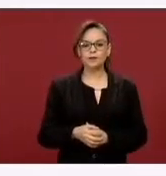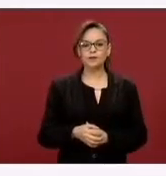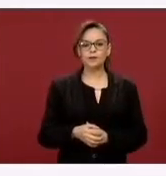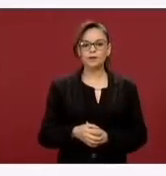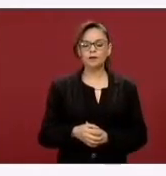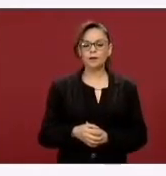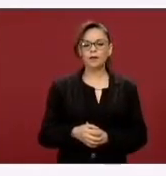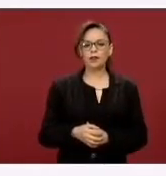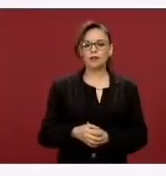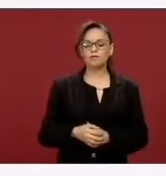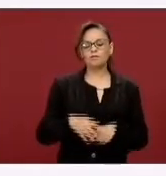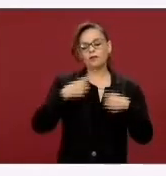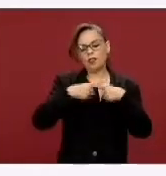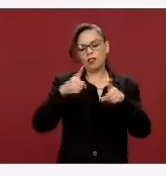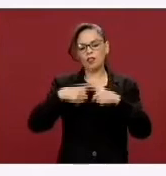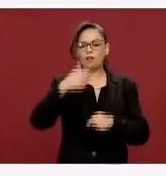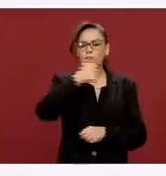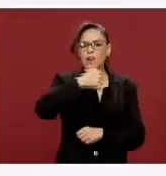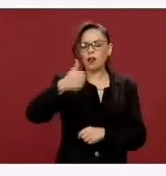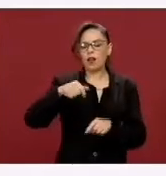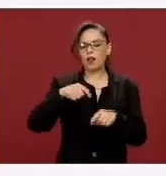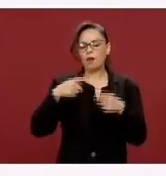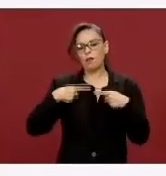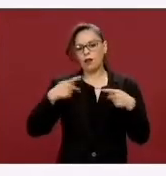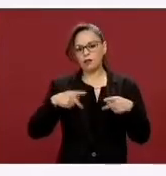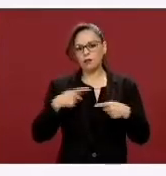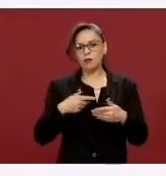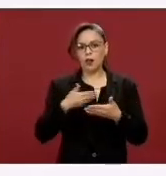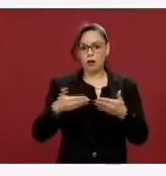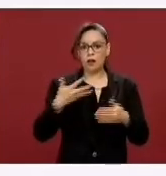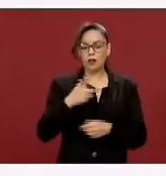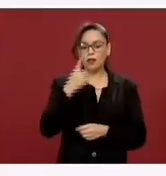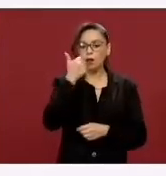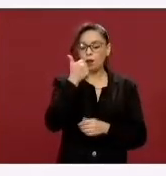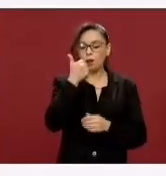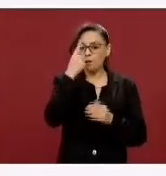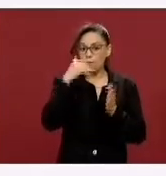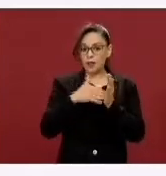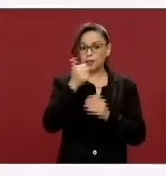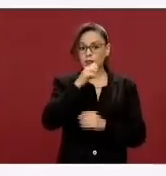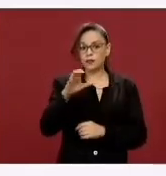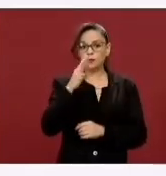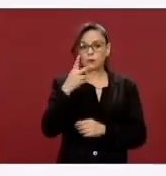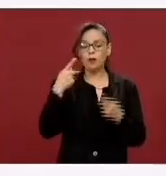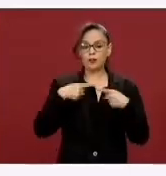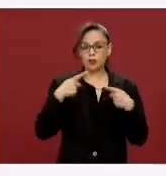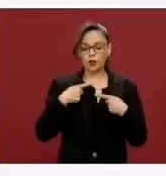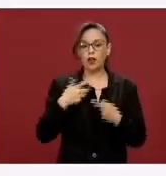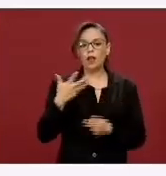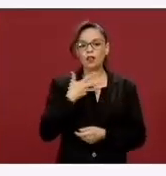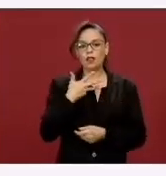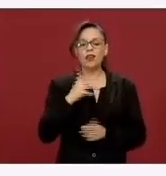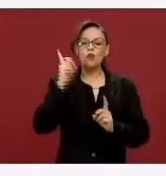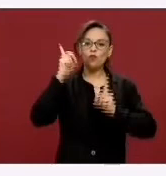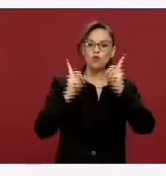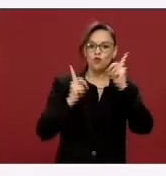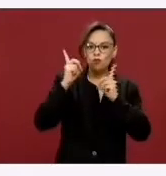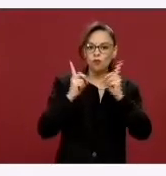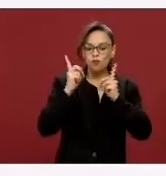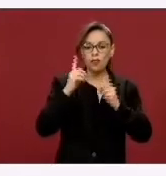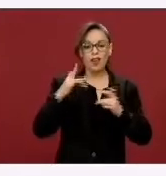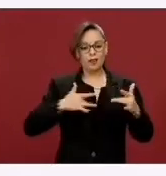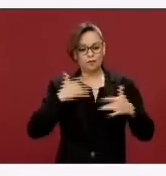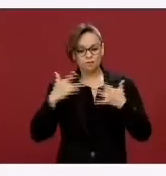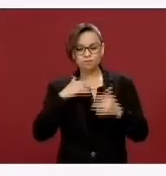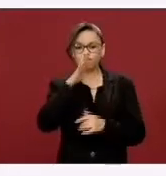Hoy tenemos, en las últimas 24 horas, 1.656 personas que están en condición de caso sospechoso, tienen los síntomas, se